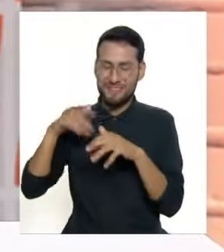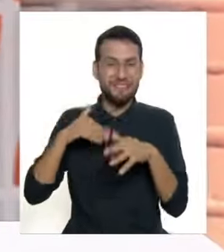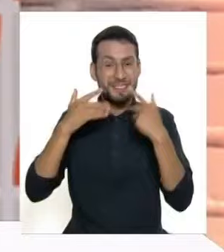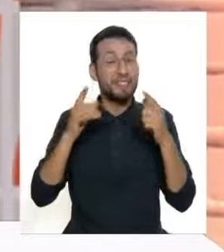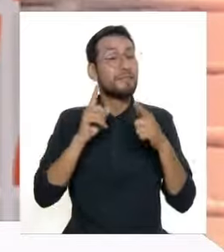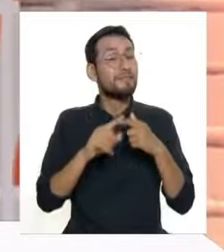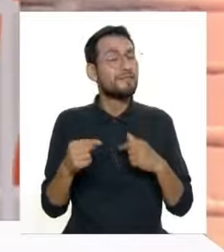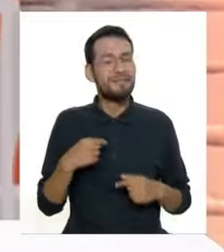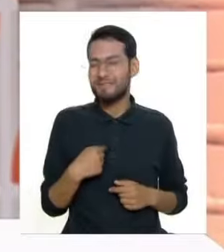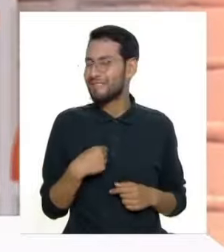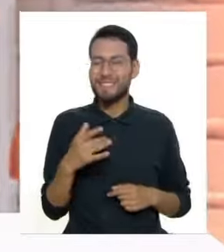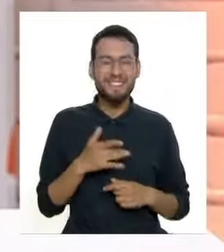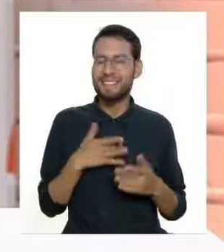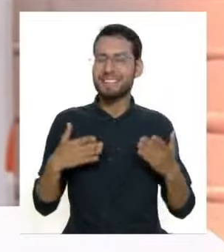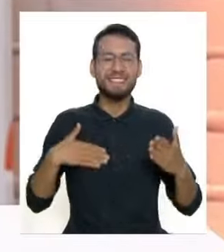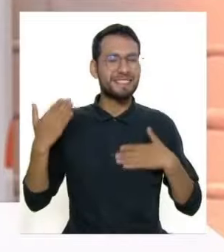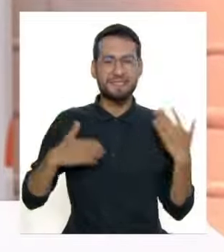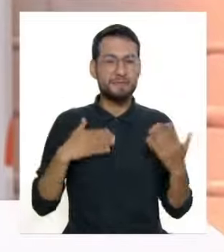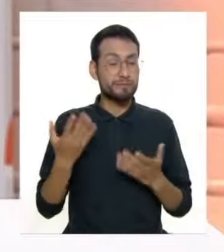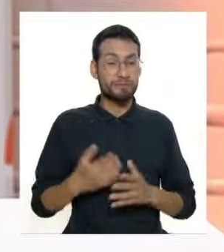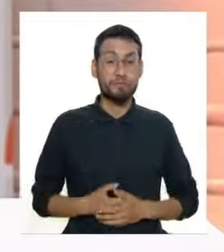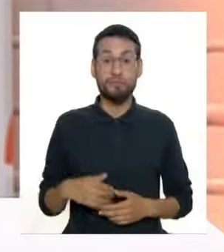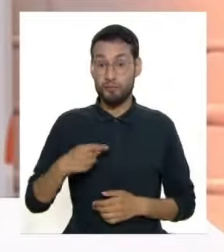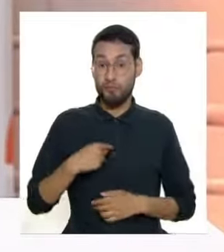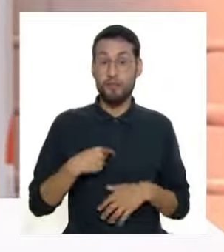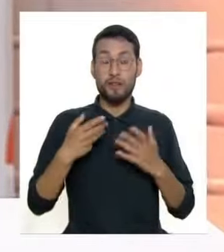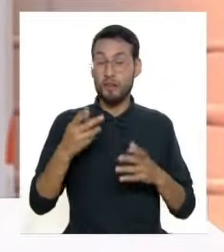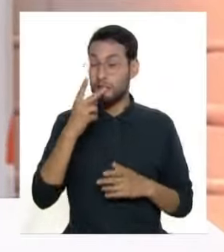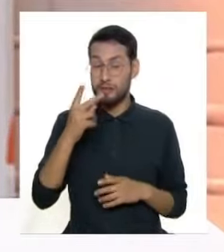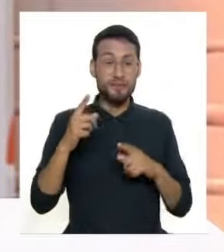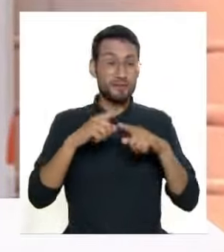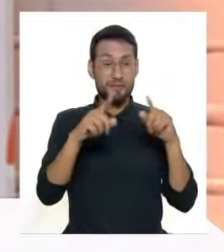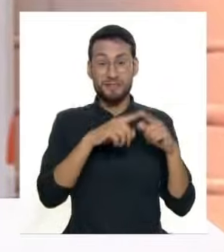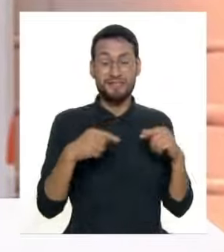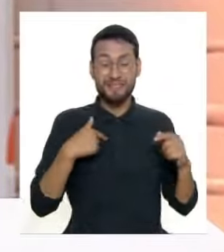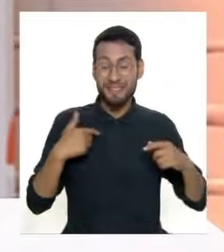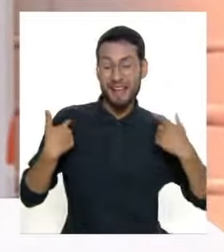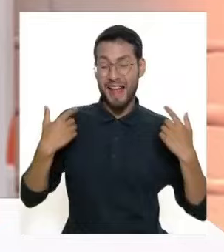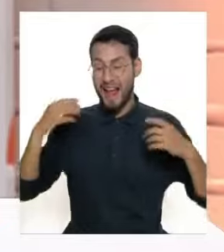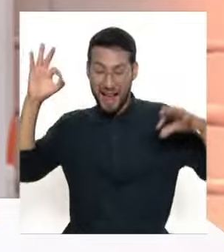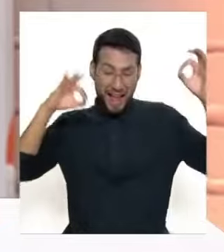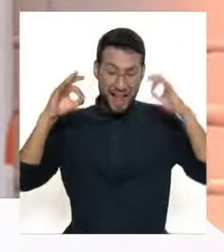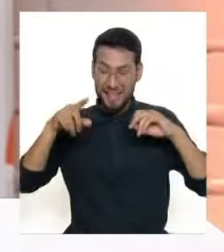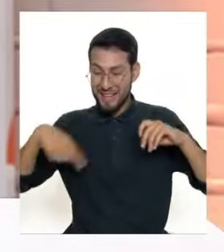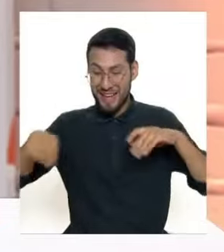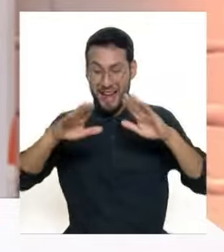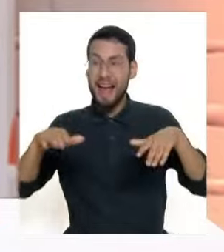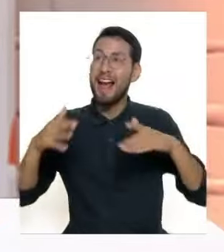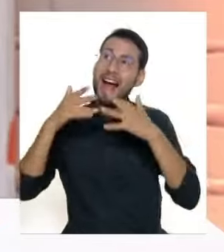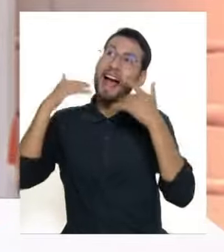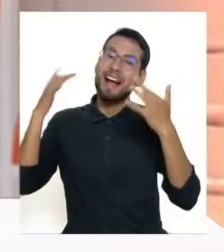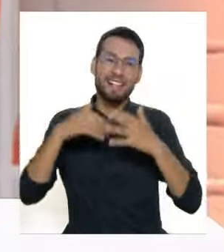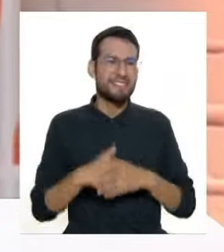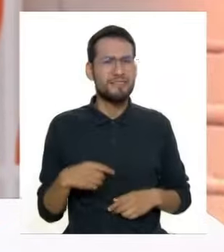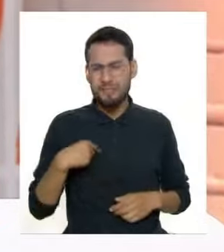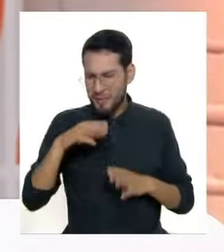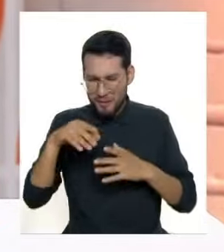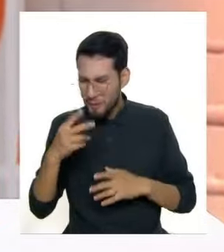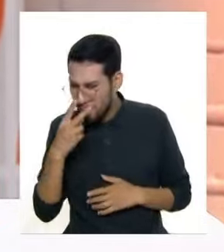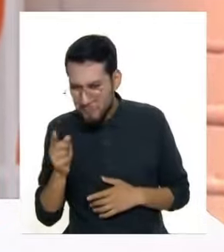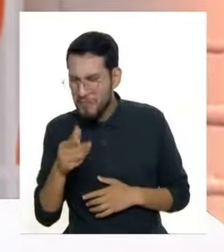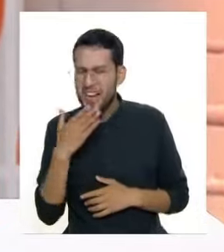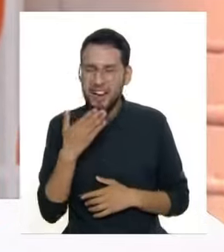lo que más así me enloquece es cuando voy a hacer funciones y veo la risa de los niños. Eso sí me encanta. Niños que no conozco, niños que no